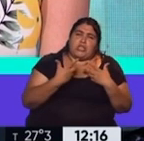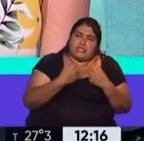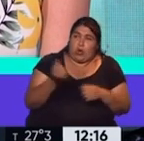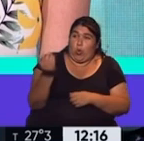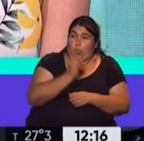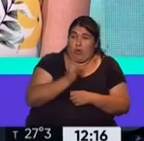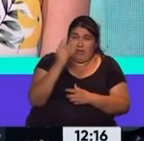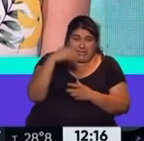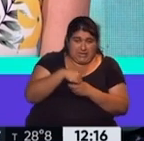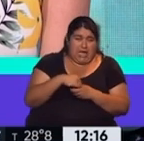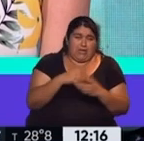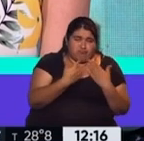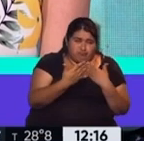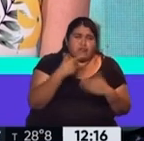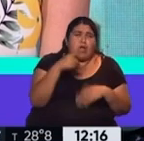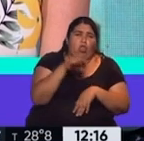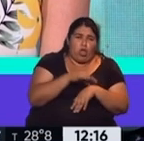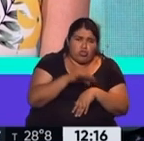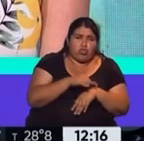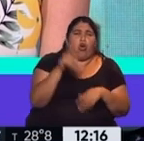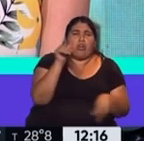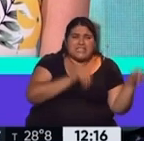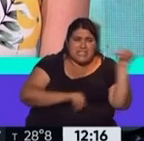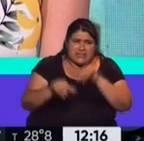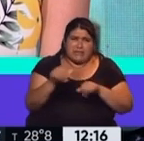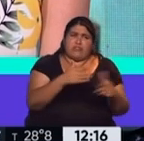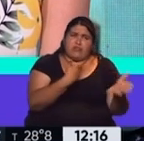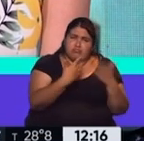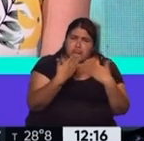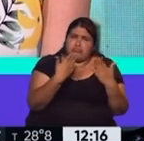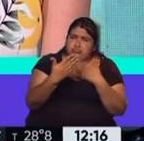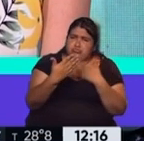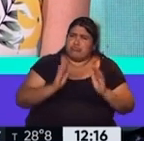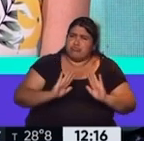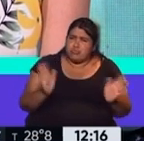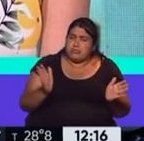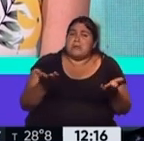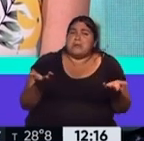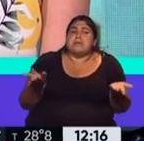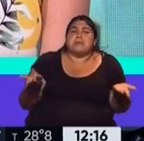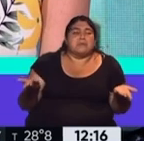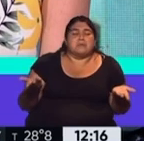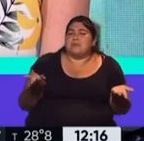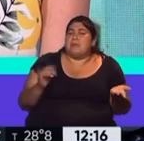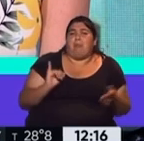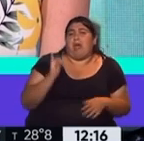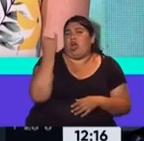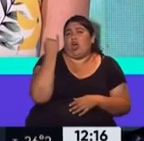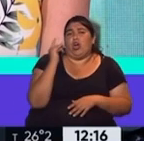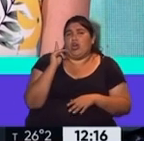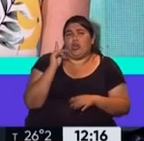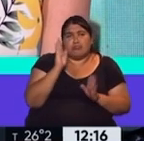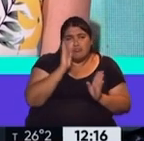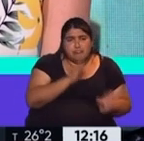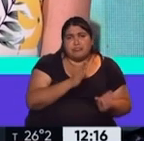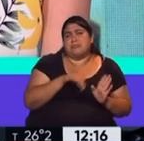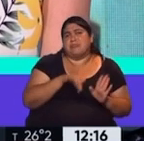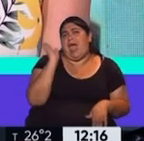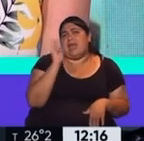universidad donde hay doctores donde hay científicos entonces este que mejor que recurrirá a